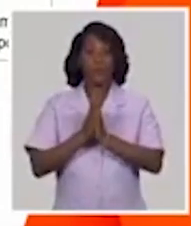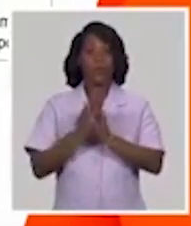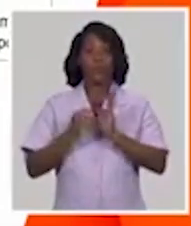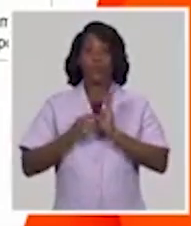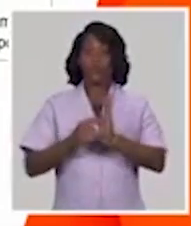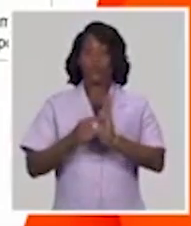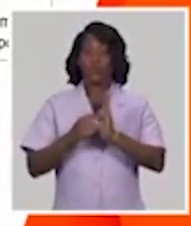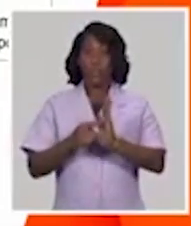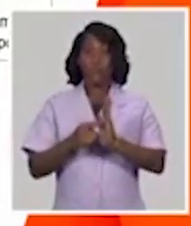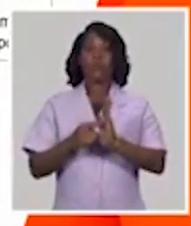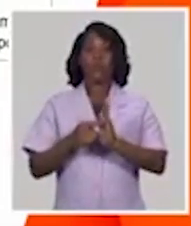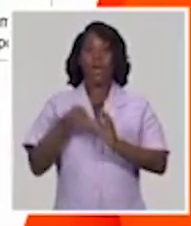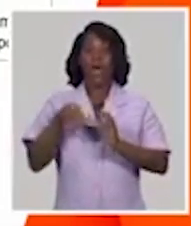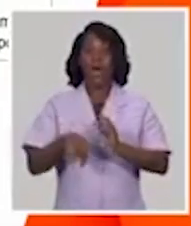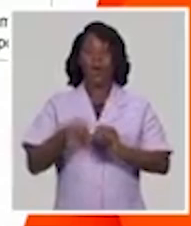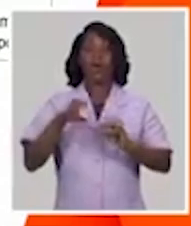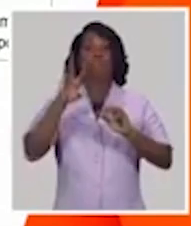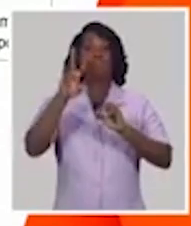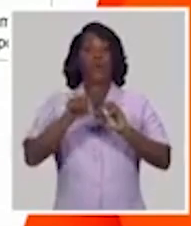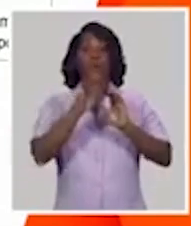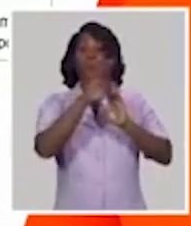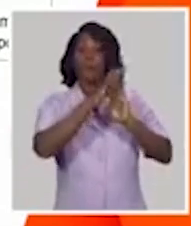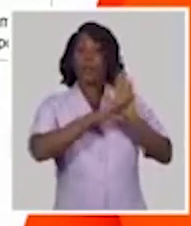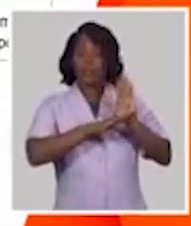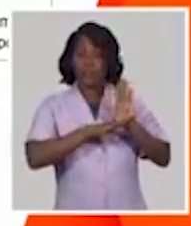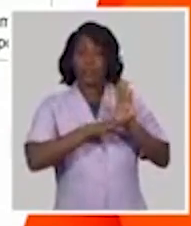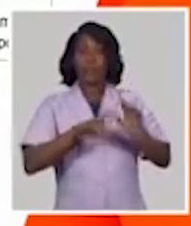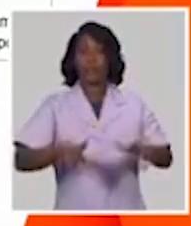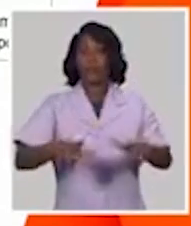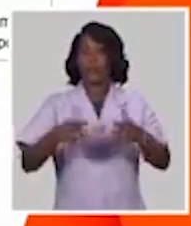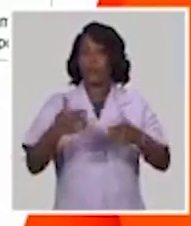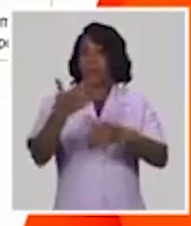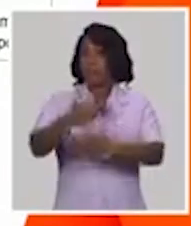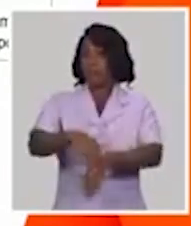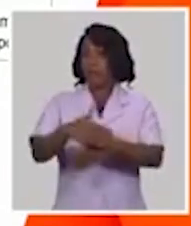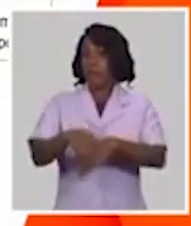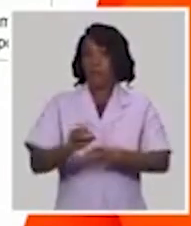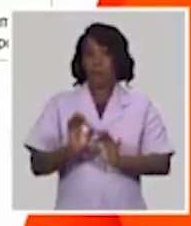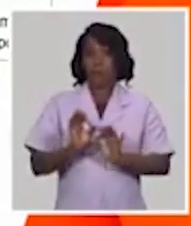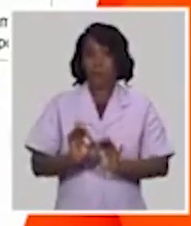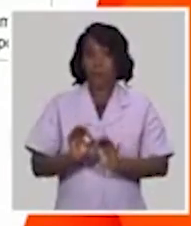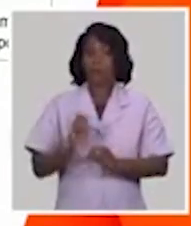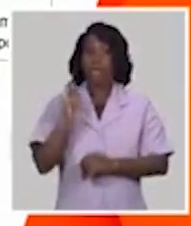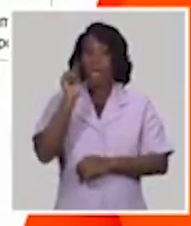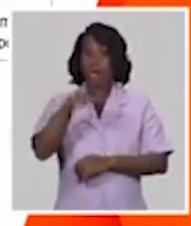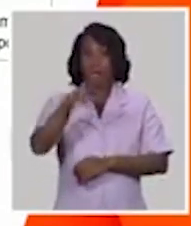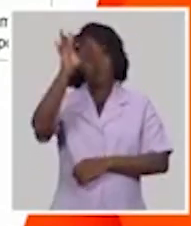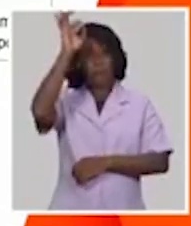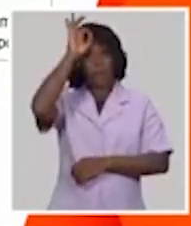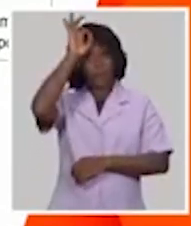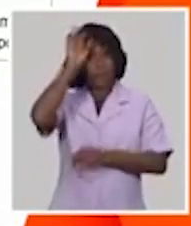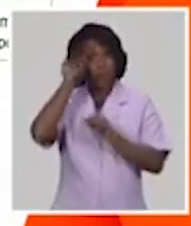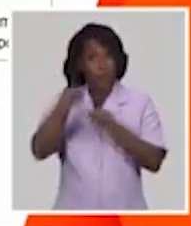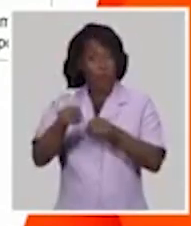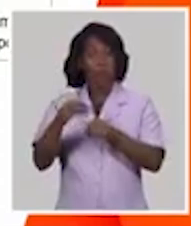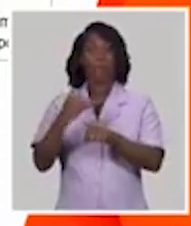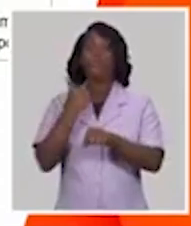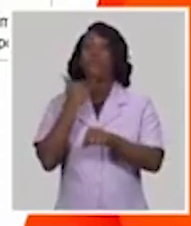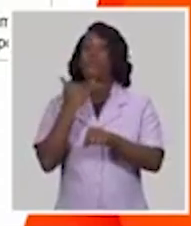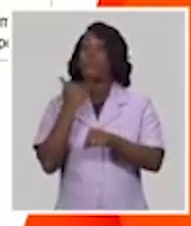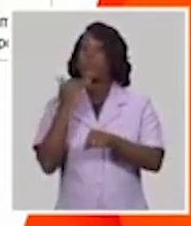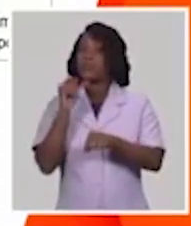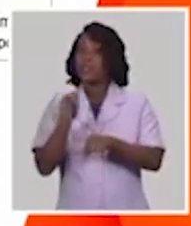por supuesto, se adoptarán las medidas en las calles por el personal de inspección que está a cargo de